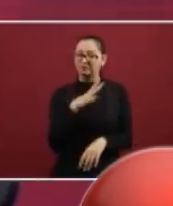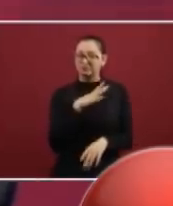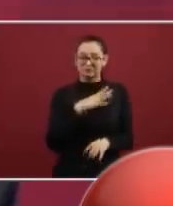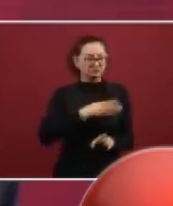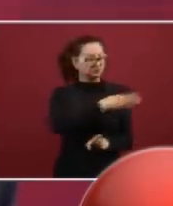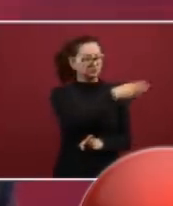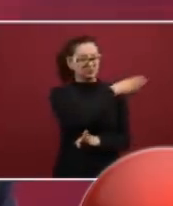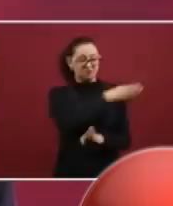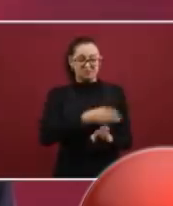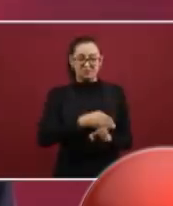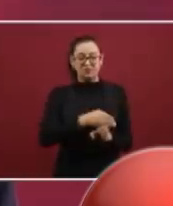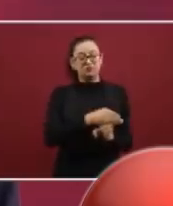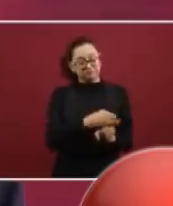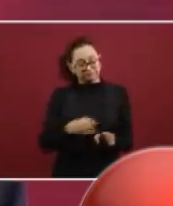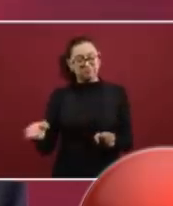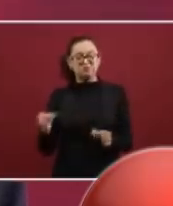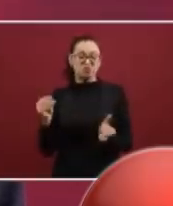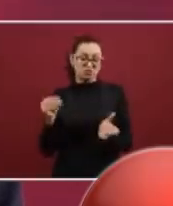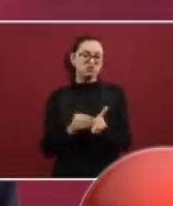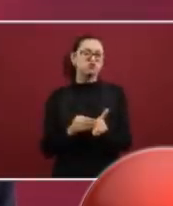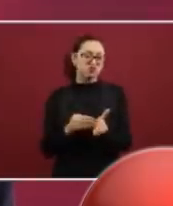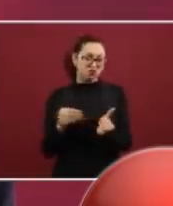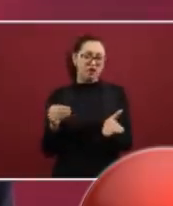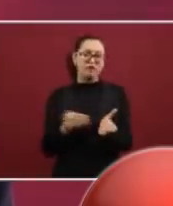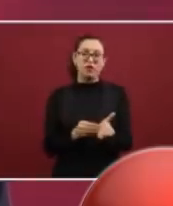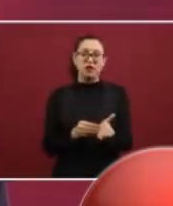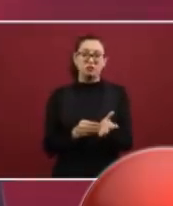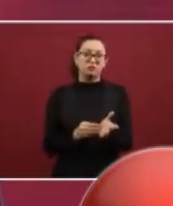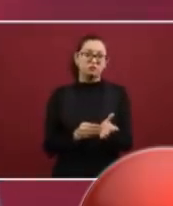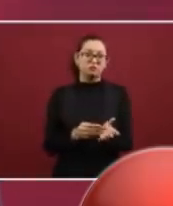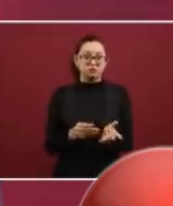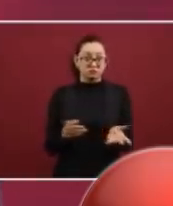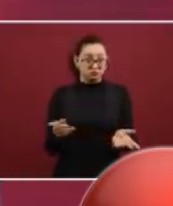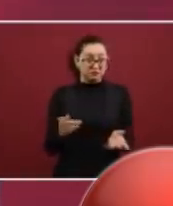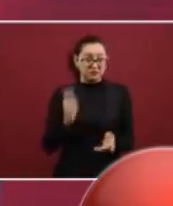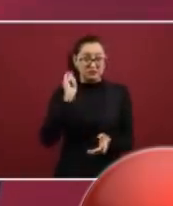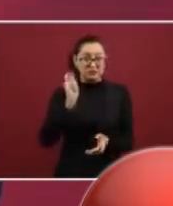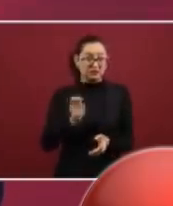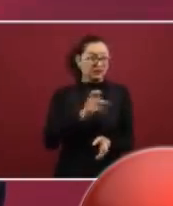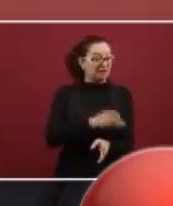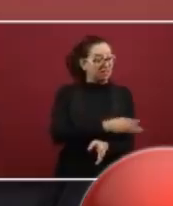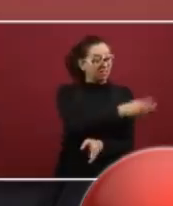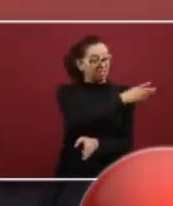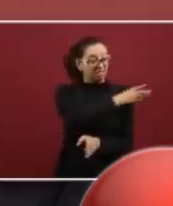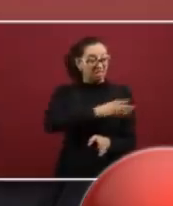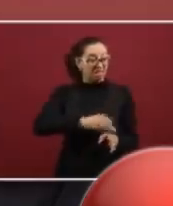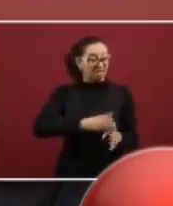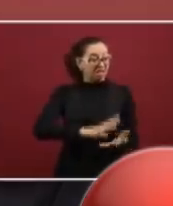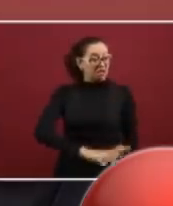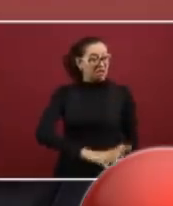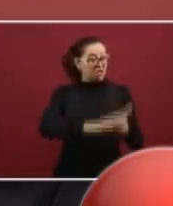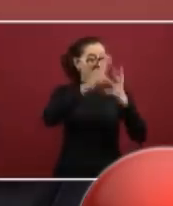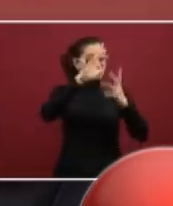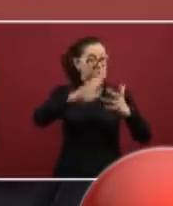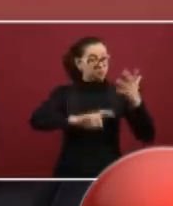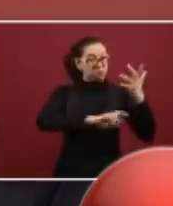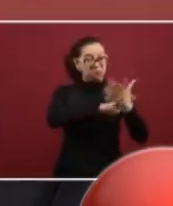porque no se puede de la noche a la mañana terminar con